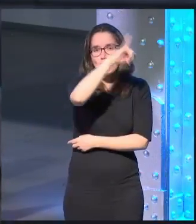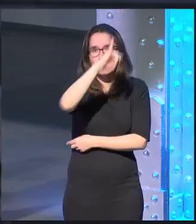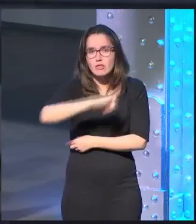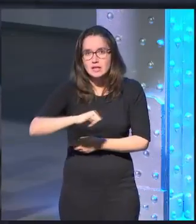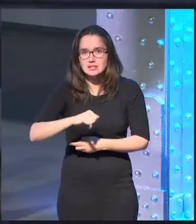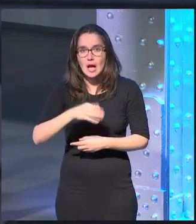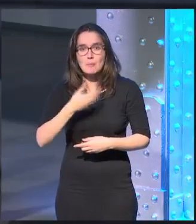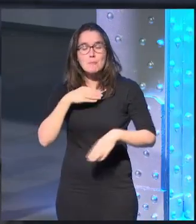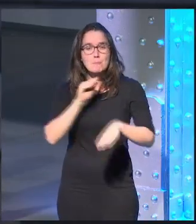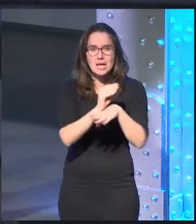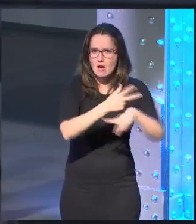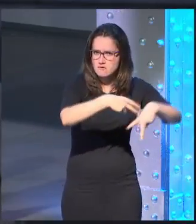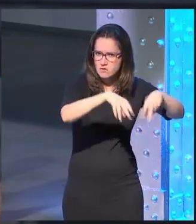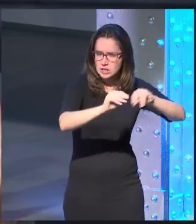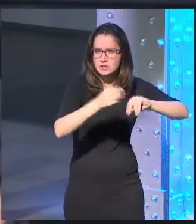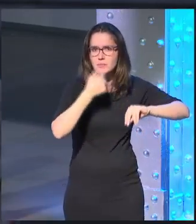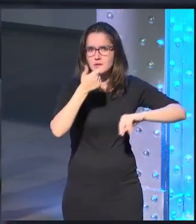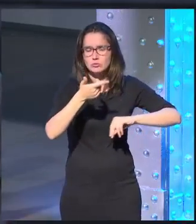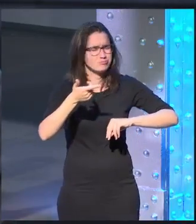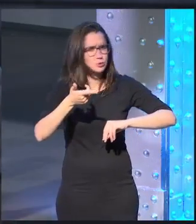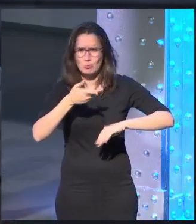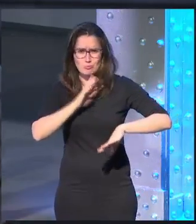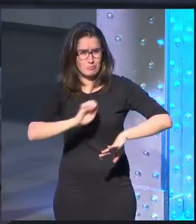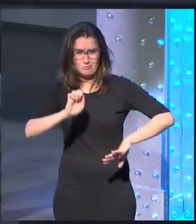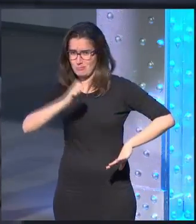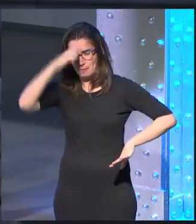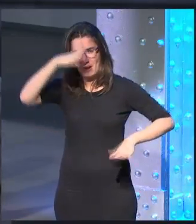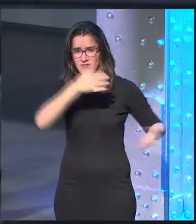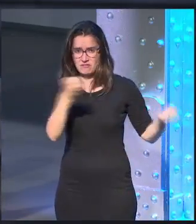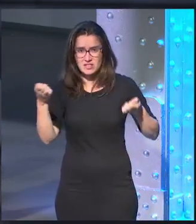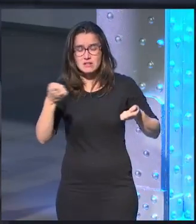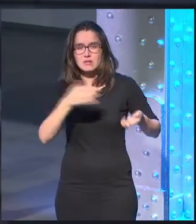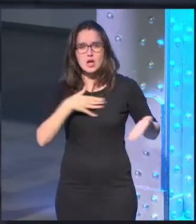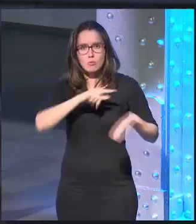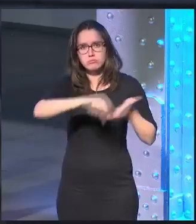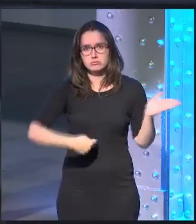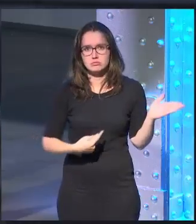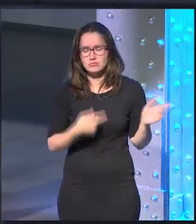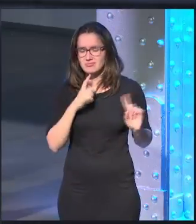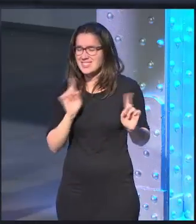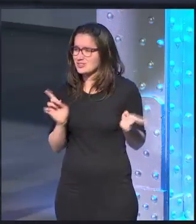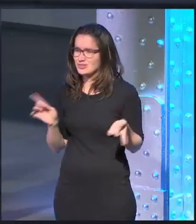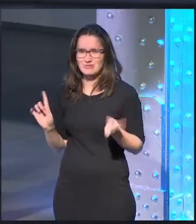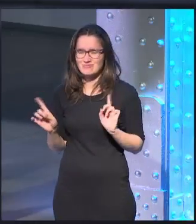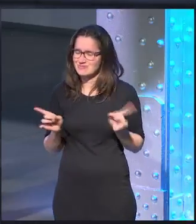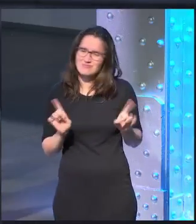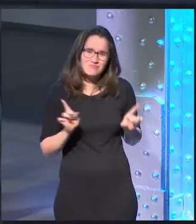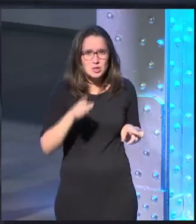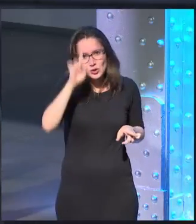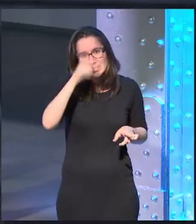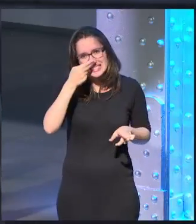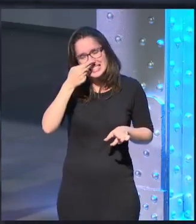beca que estaba haciendo conmigo y le digo, tío, eres un crack, quiero contratarte. Ah, no sé si me